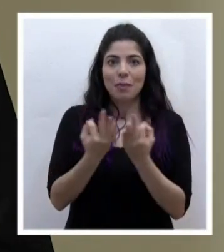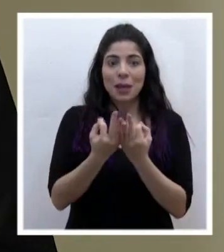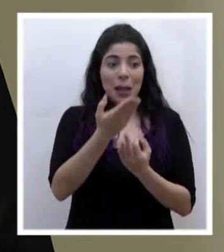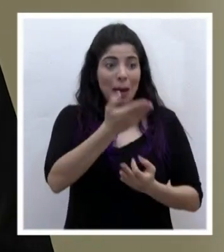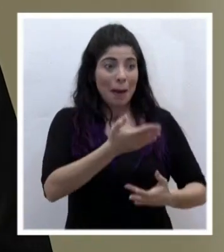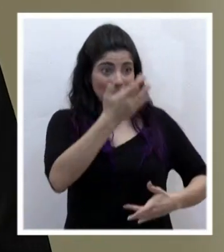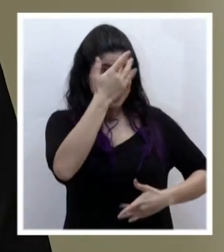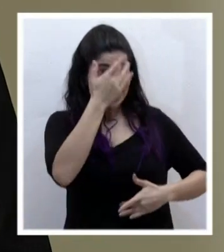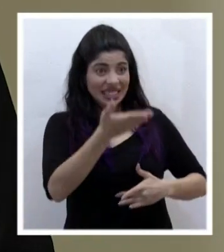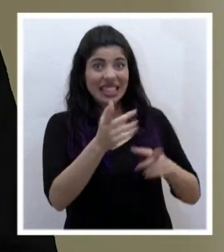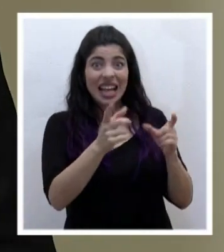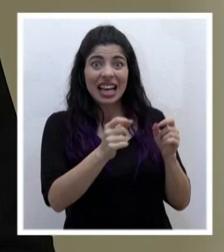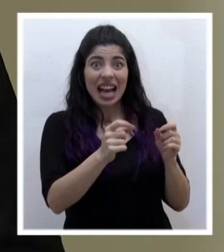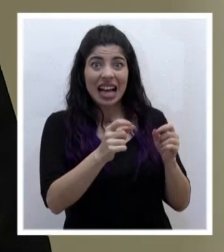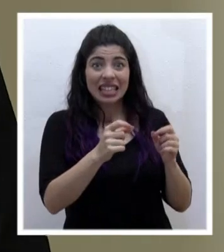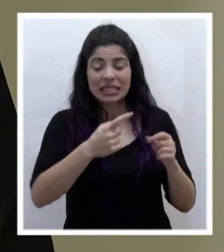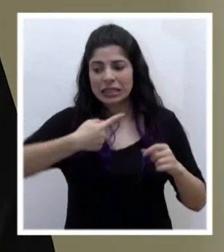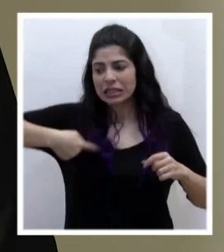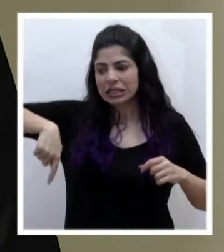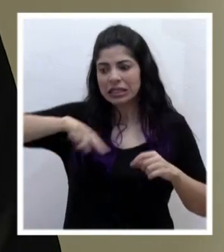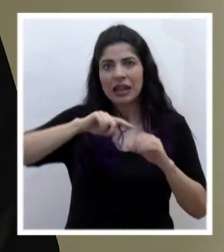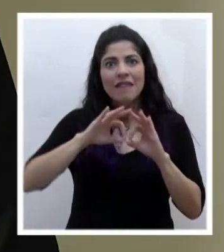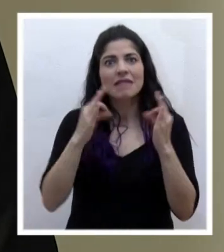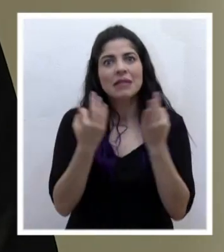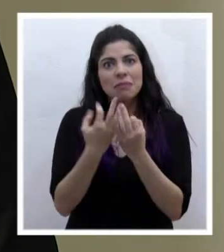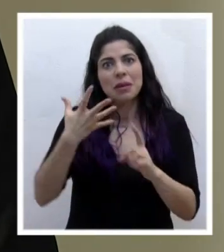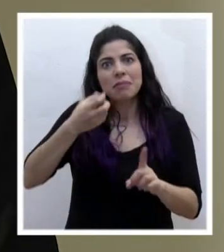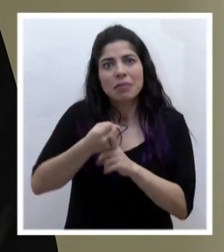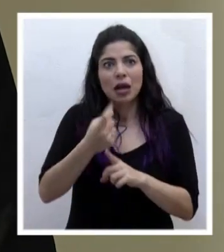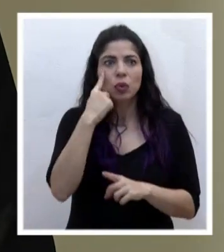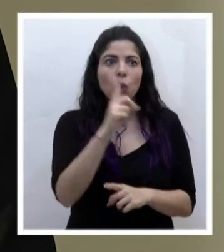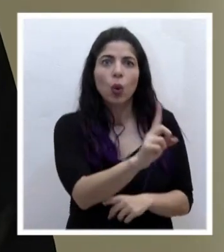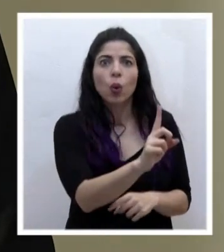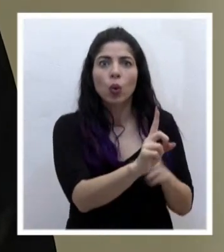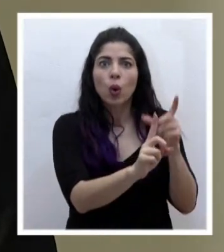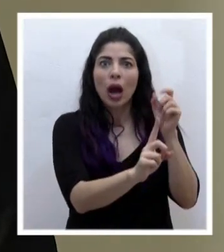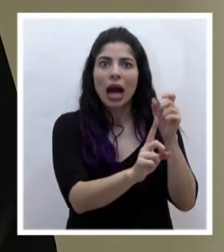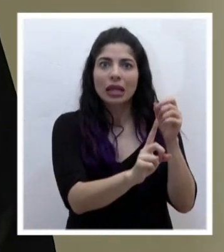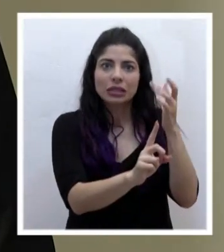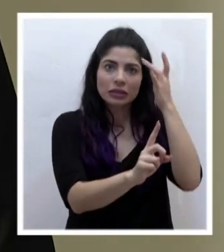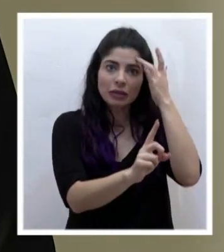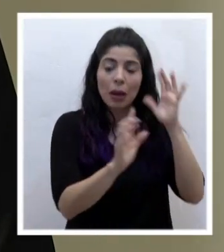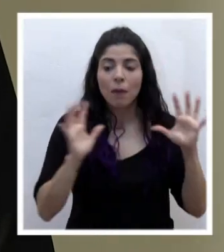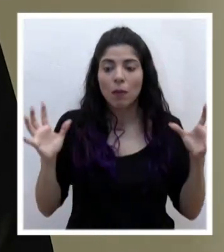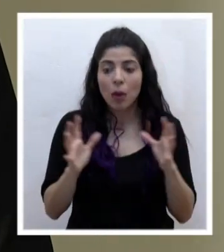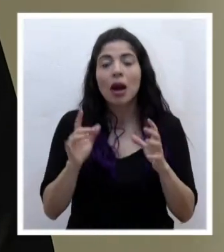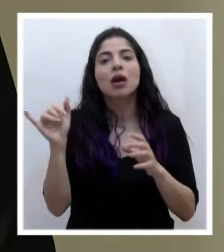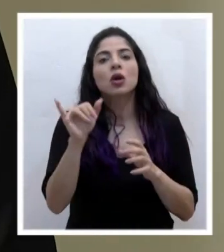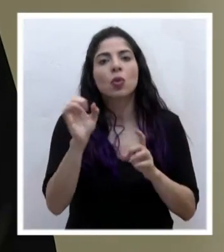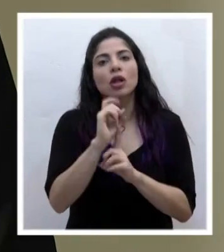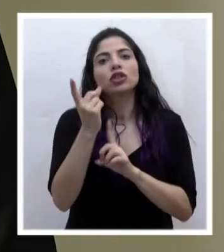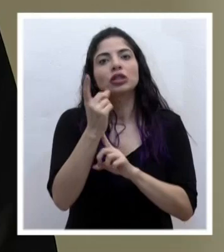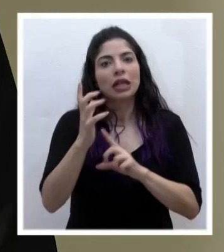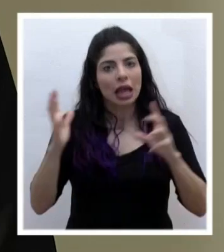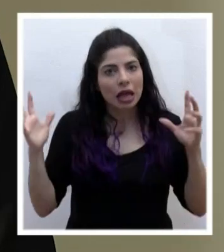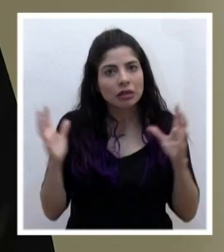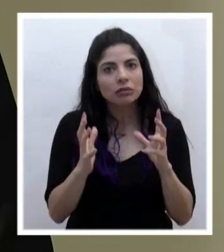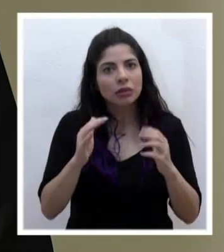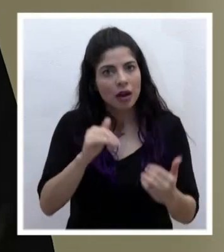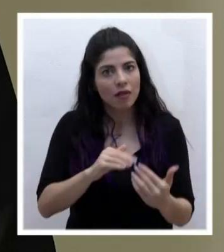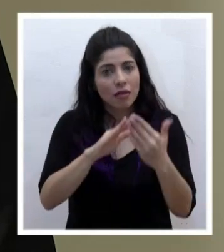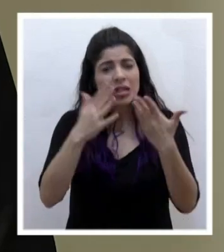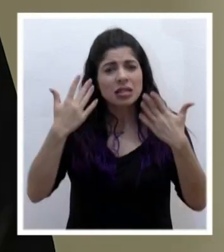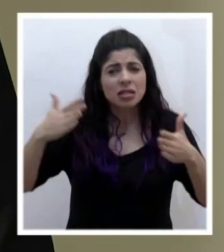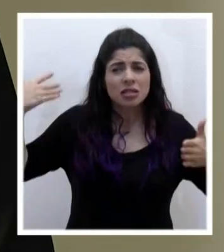que va a tener cáncer, y eso va a impactar todas las áreas familiares, pero tenemos que enfrentarlo como sociedad. Hemos hecho todos los